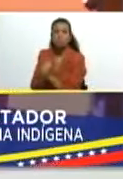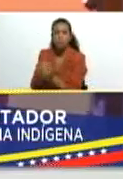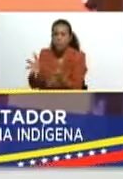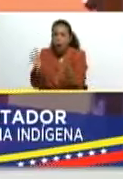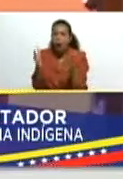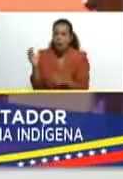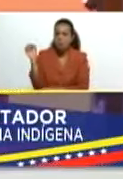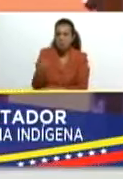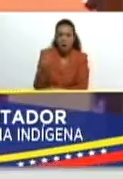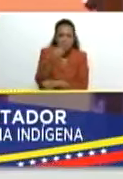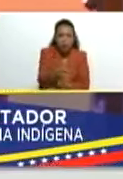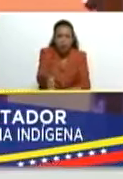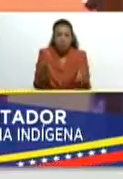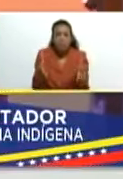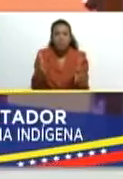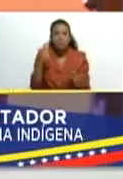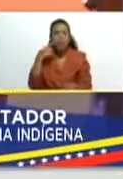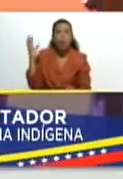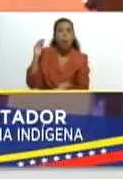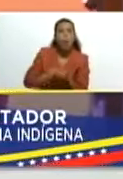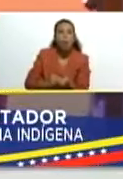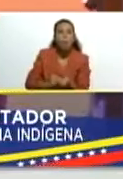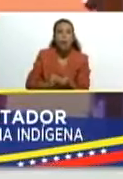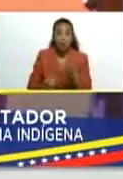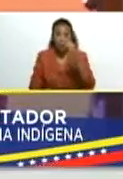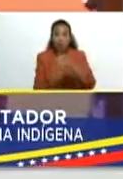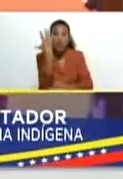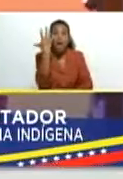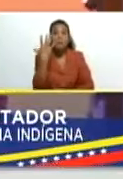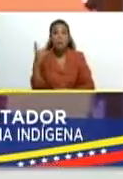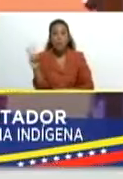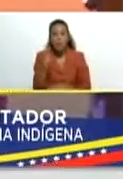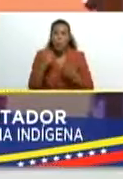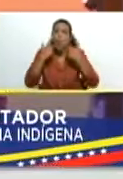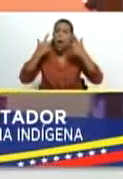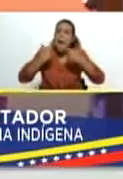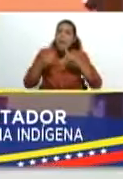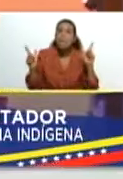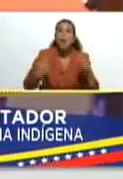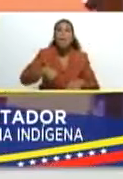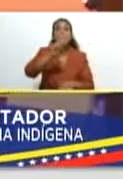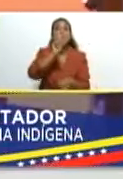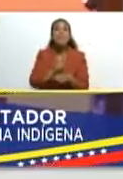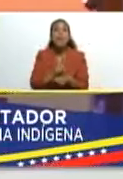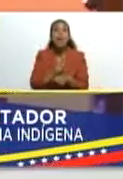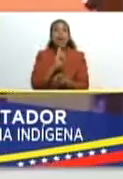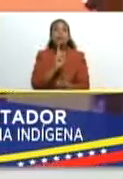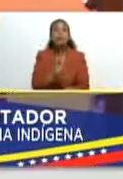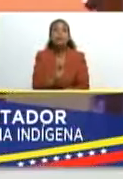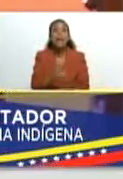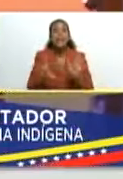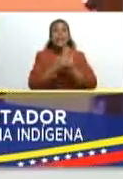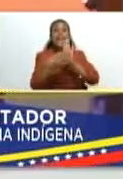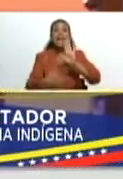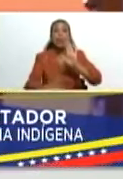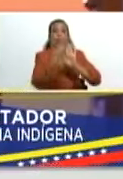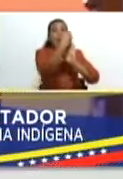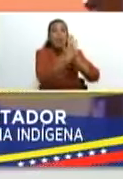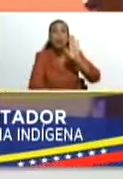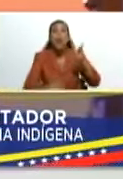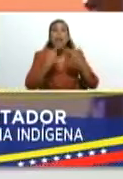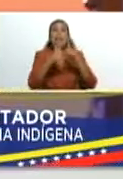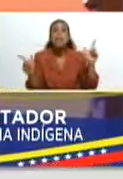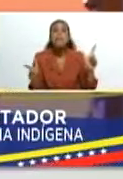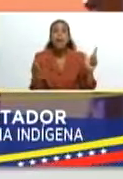victoria. Y cuando fundemos la república, yo lo primero que voy a hacer es decretar la liberación de